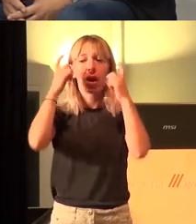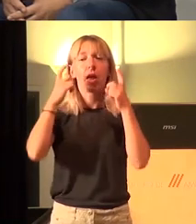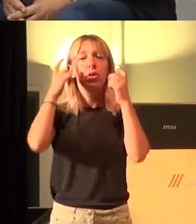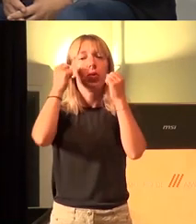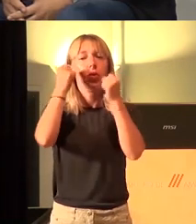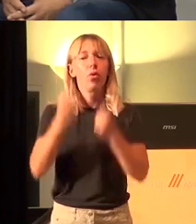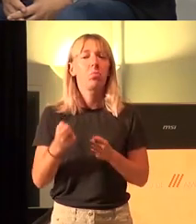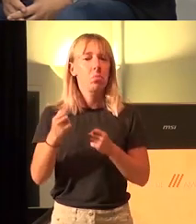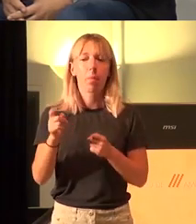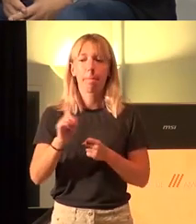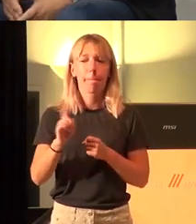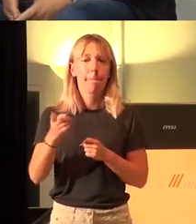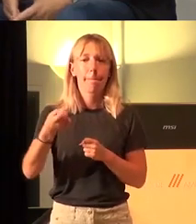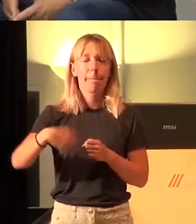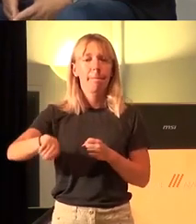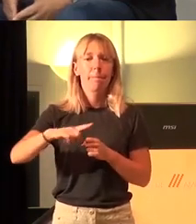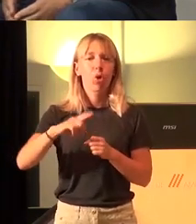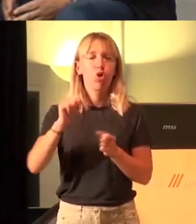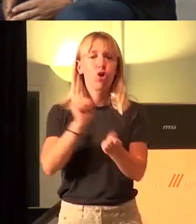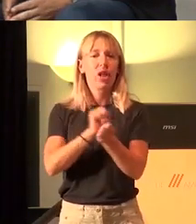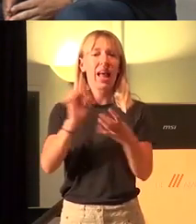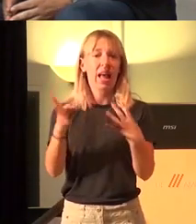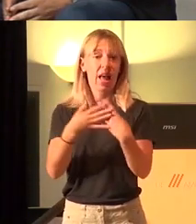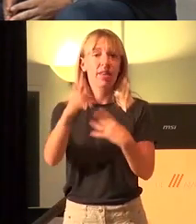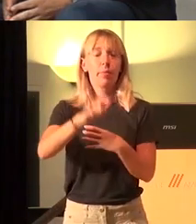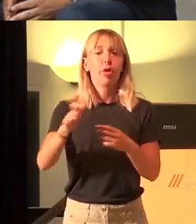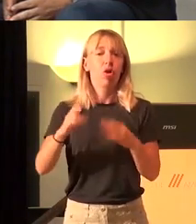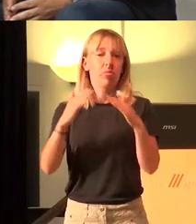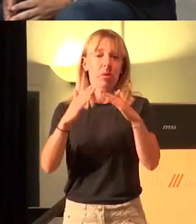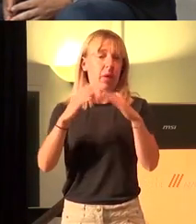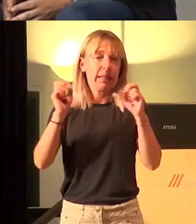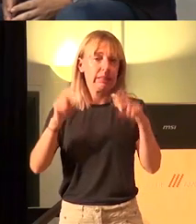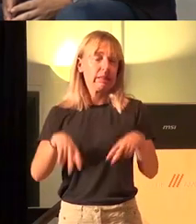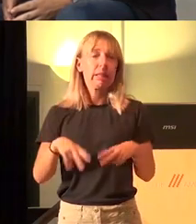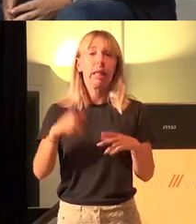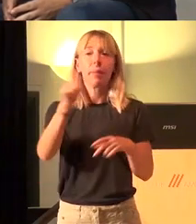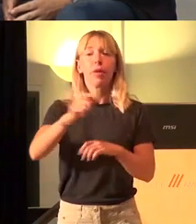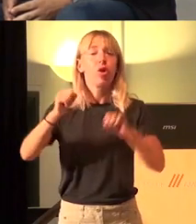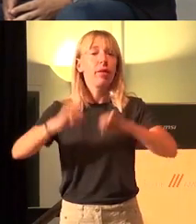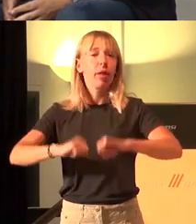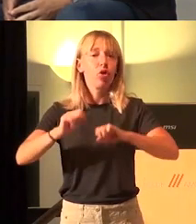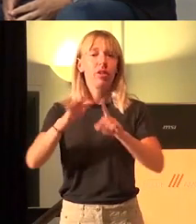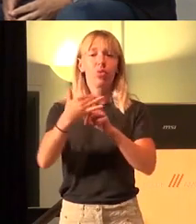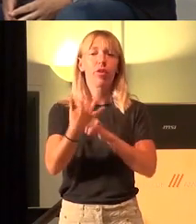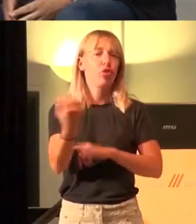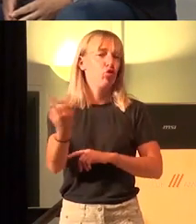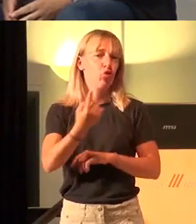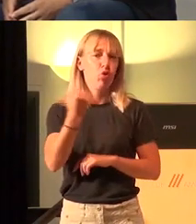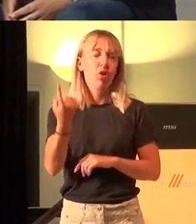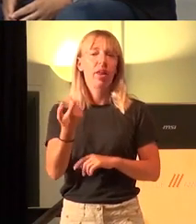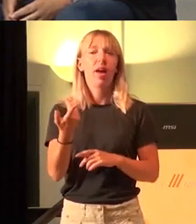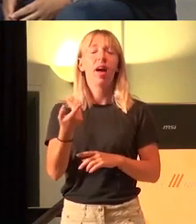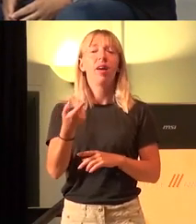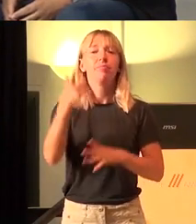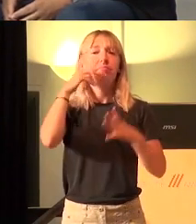esfuerzo de ningún tipo. Nosotros en la cárcel, con personas sin hogar, con personas mayores en situación de soledad,